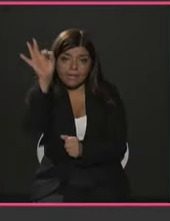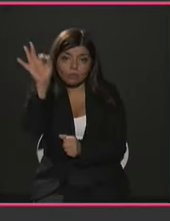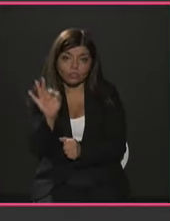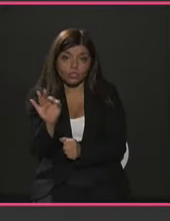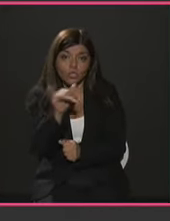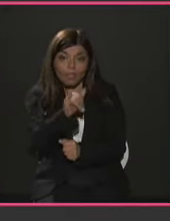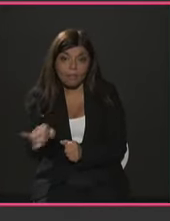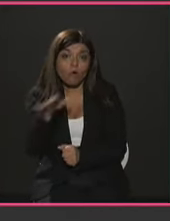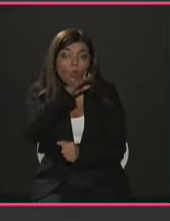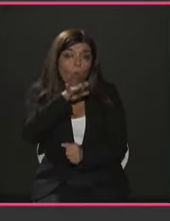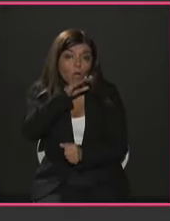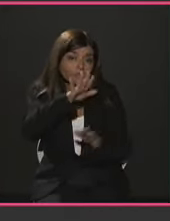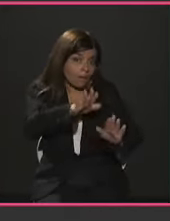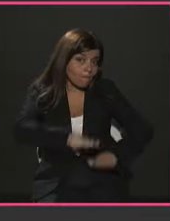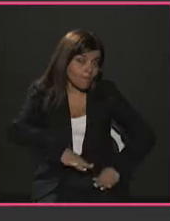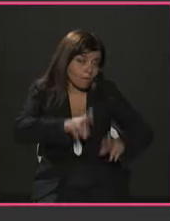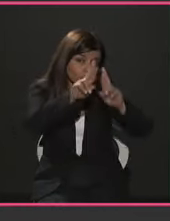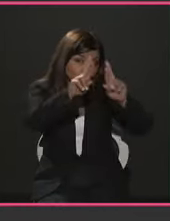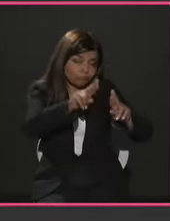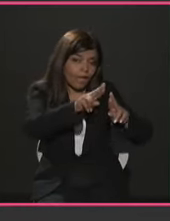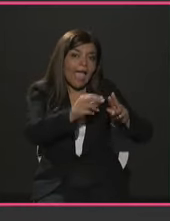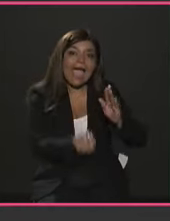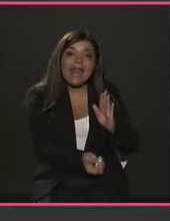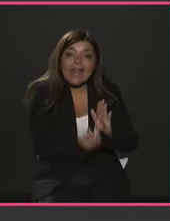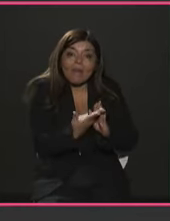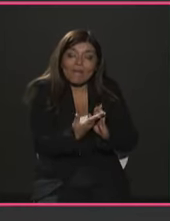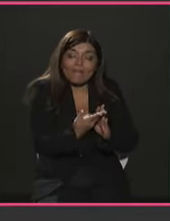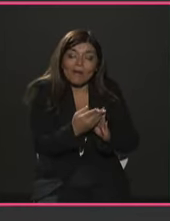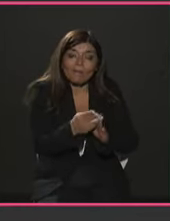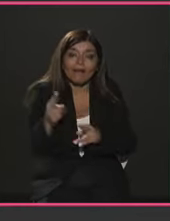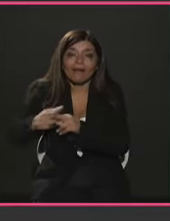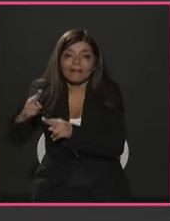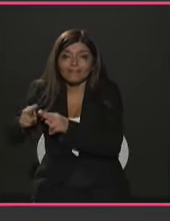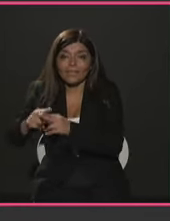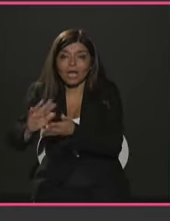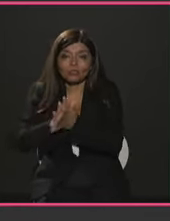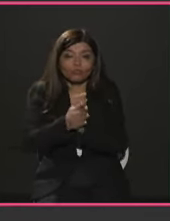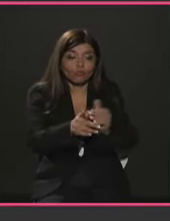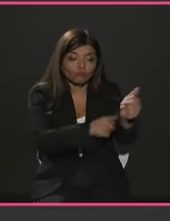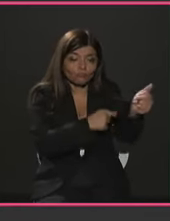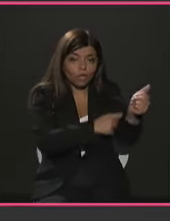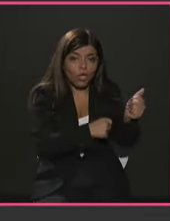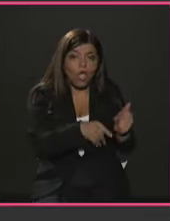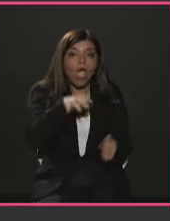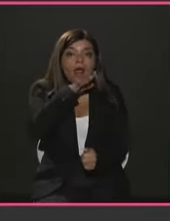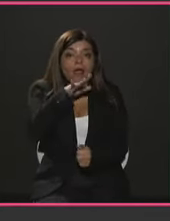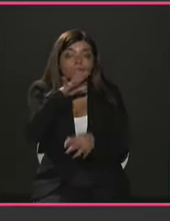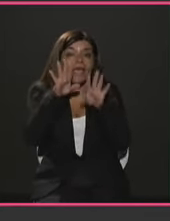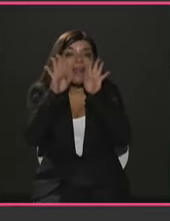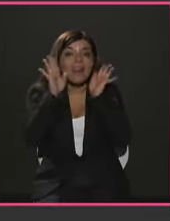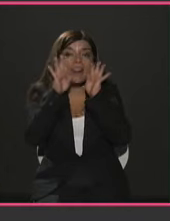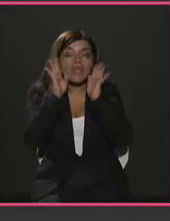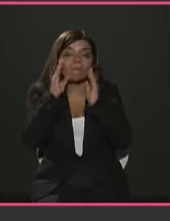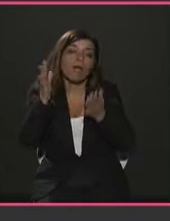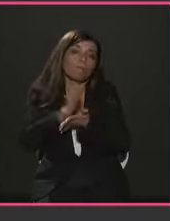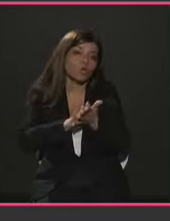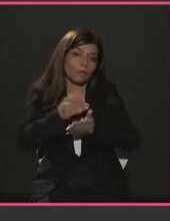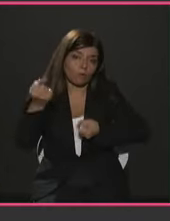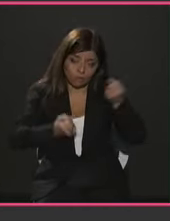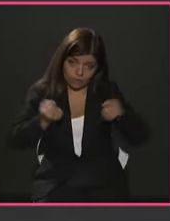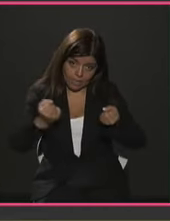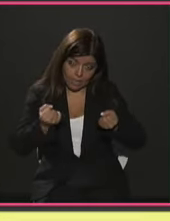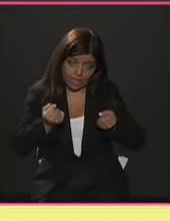usar esa electricidad renovable para electrificar todos los consumos de energía en el resto de los sectores usar electricidad Limpia para el transporte usar